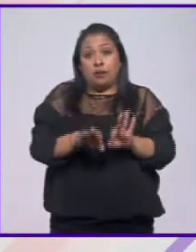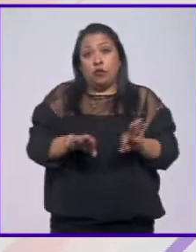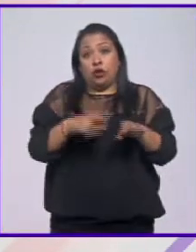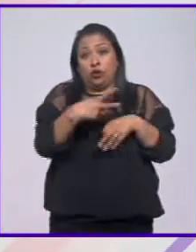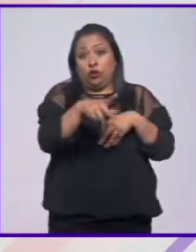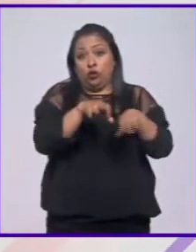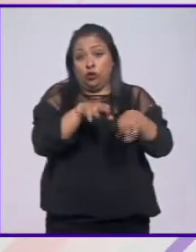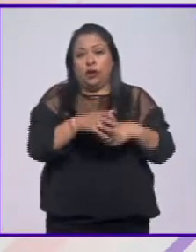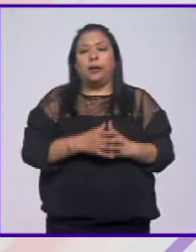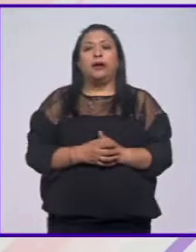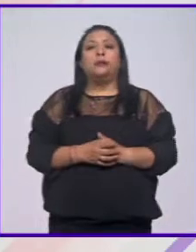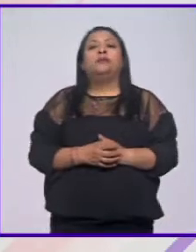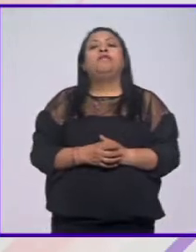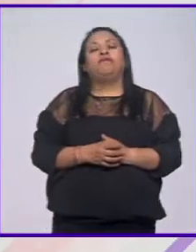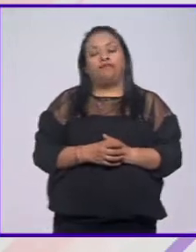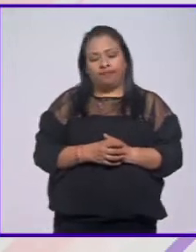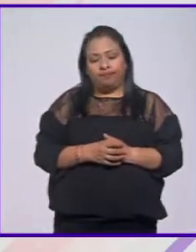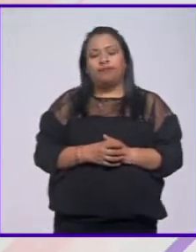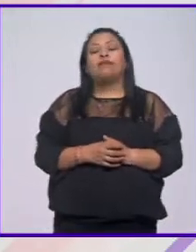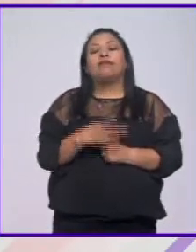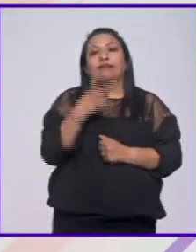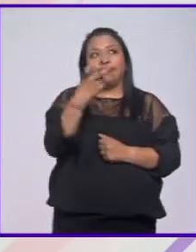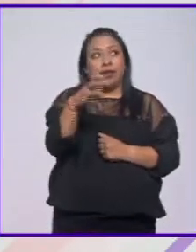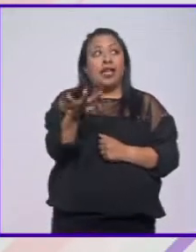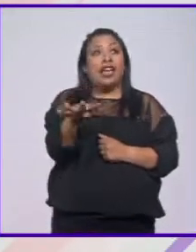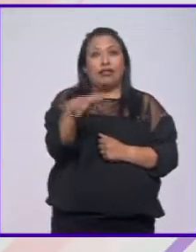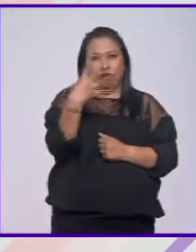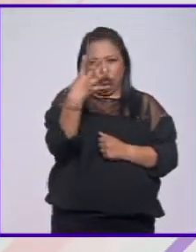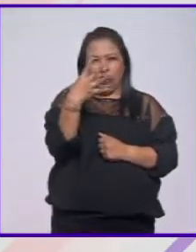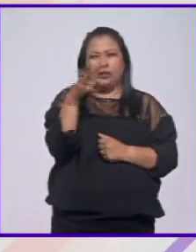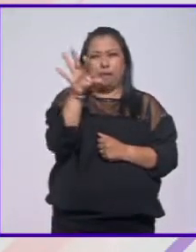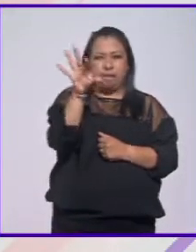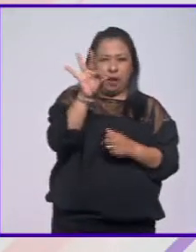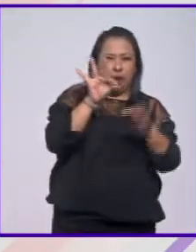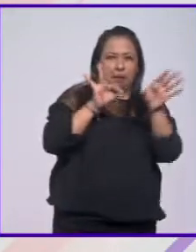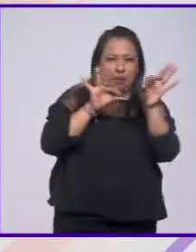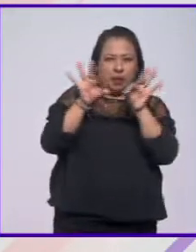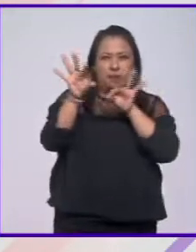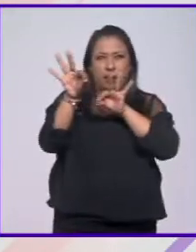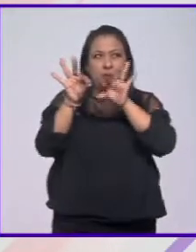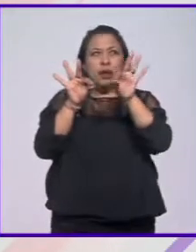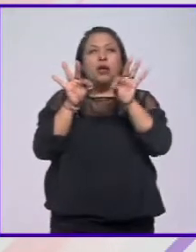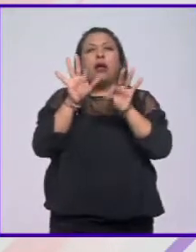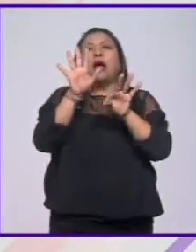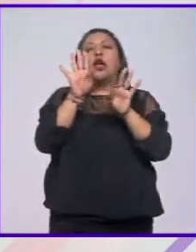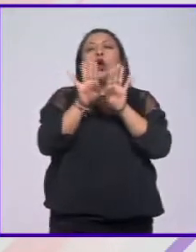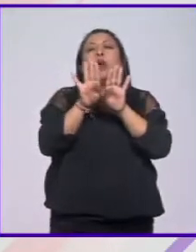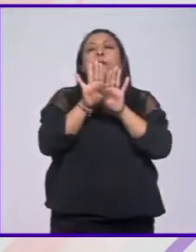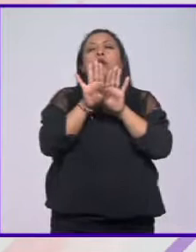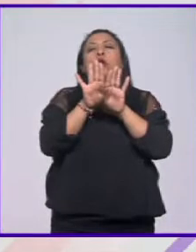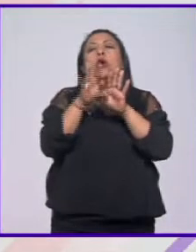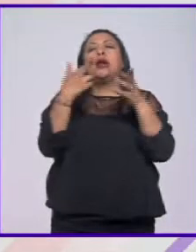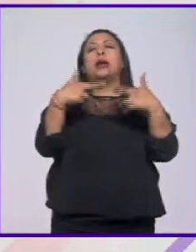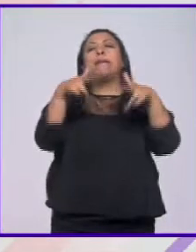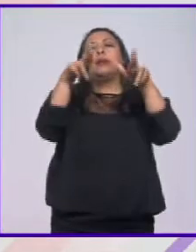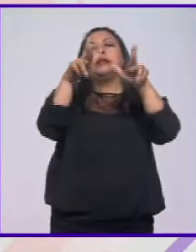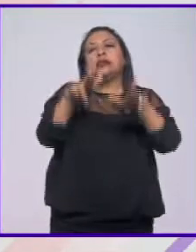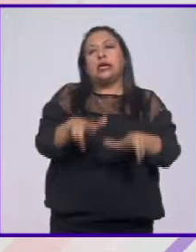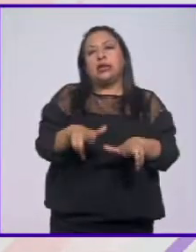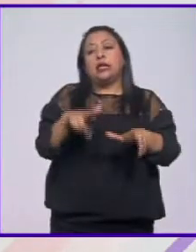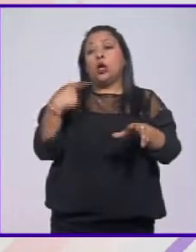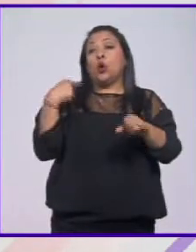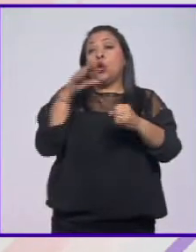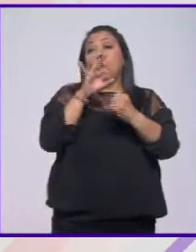significativas de tu trabajo? Precisamente estas 14 obras son simbólicas y son representativas de